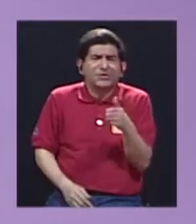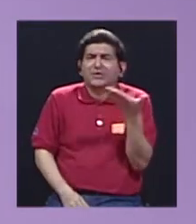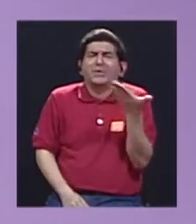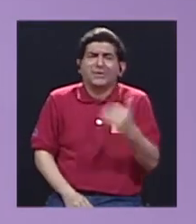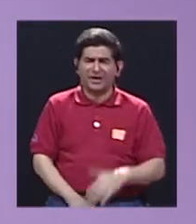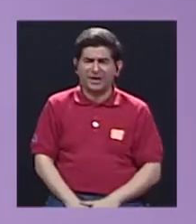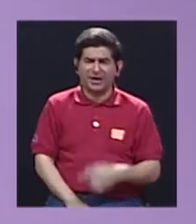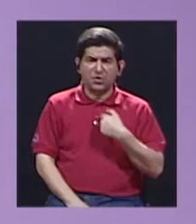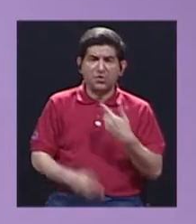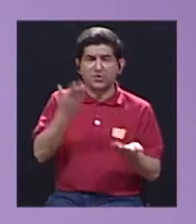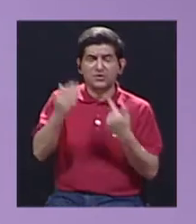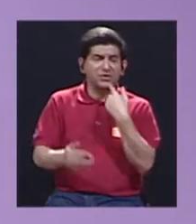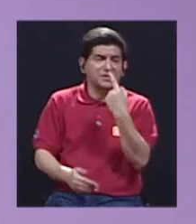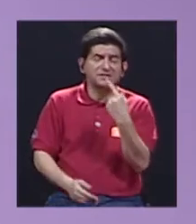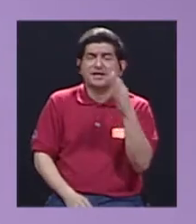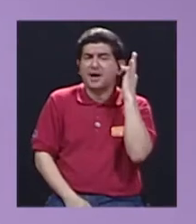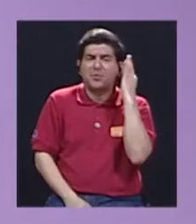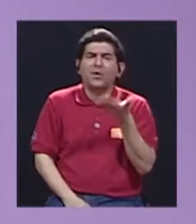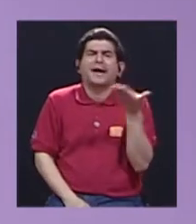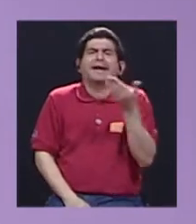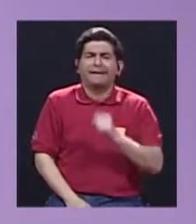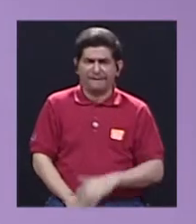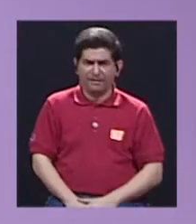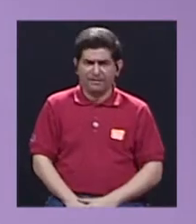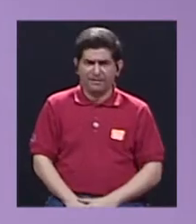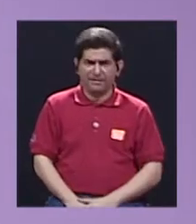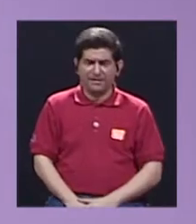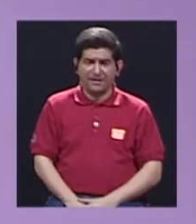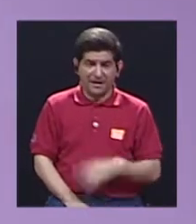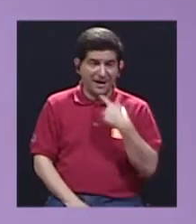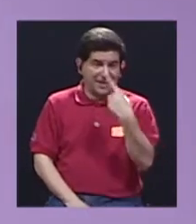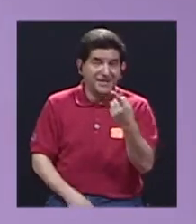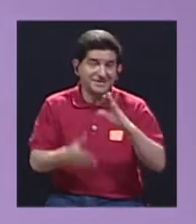o si voy a salir con una chica que le voy a decir a la chica